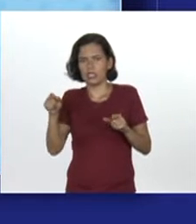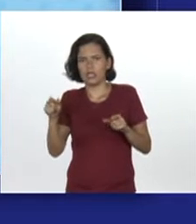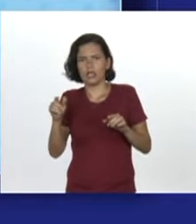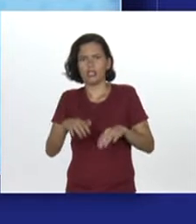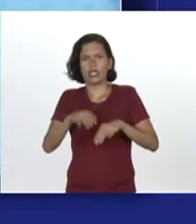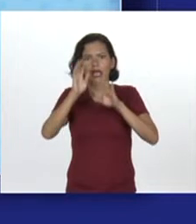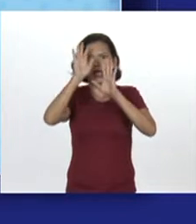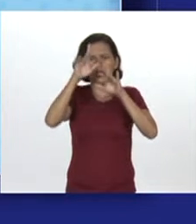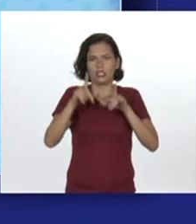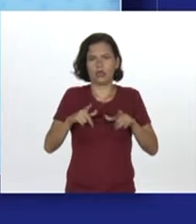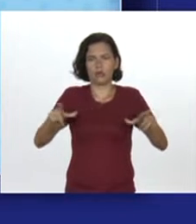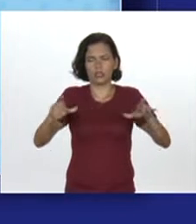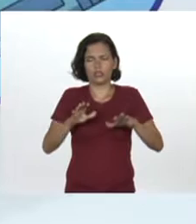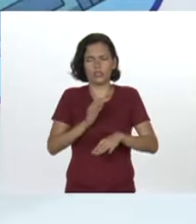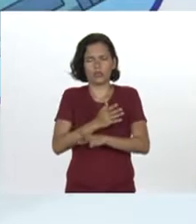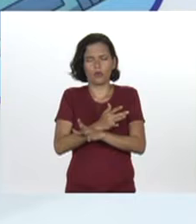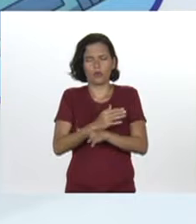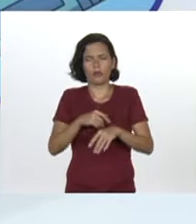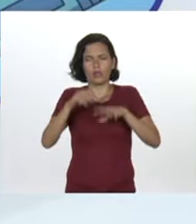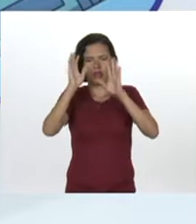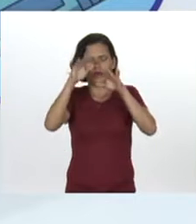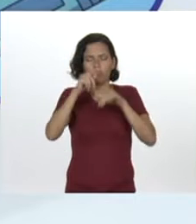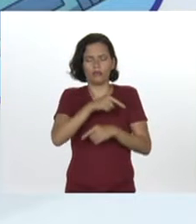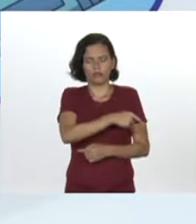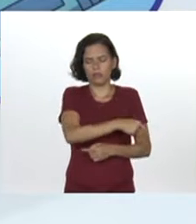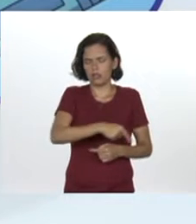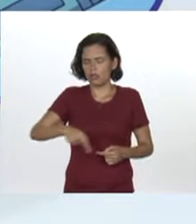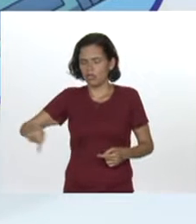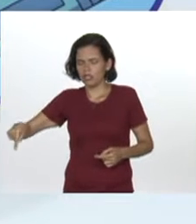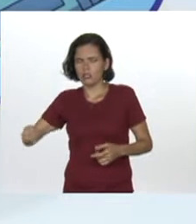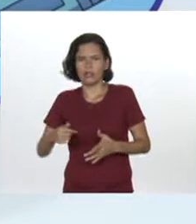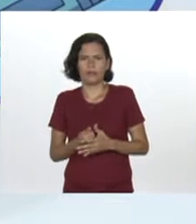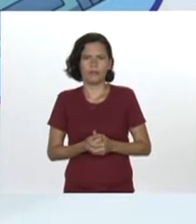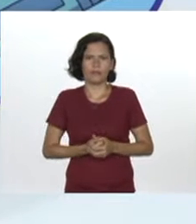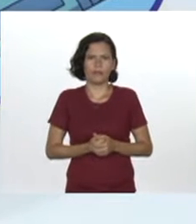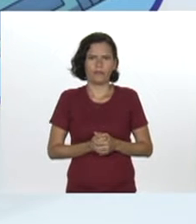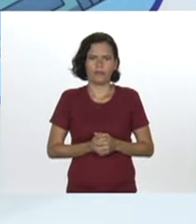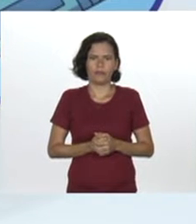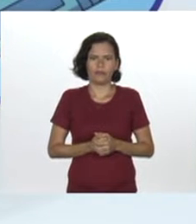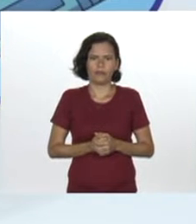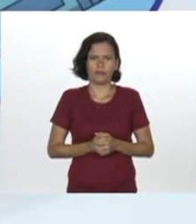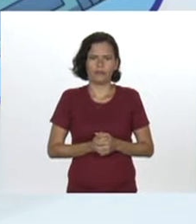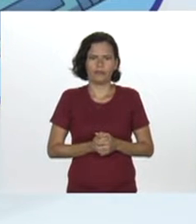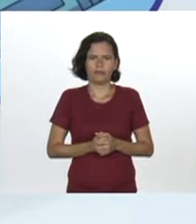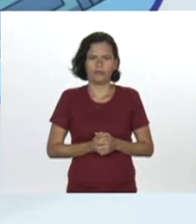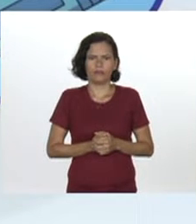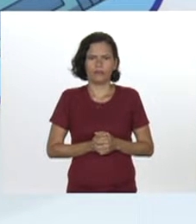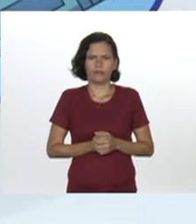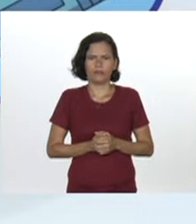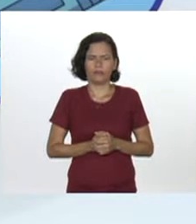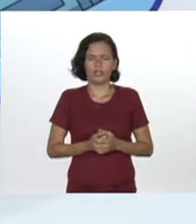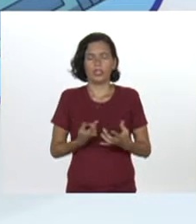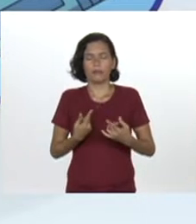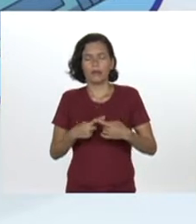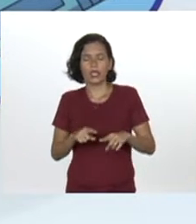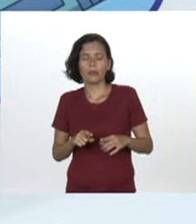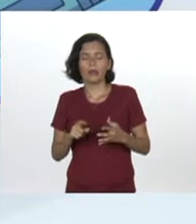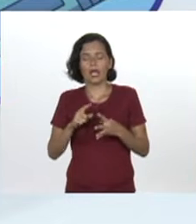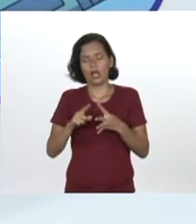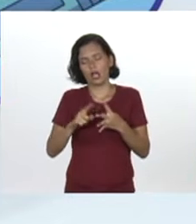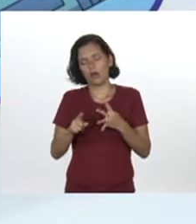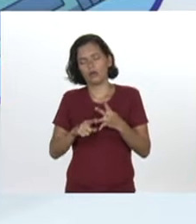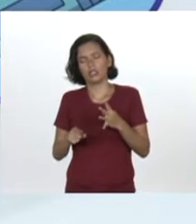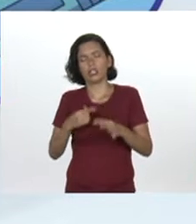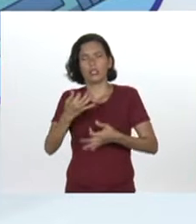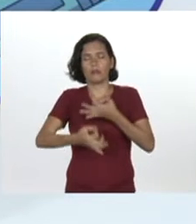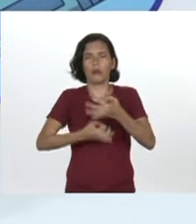arco, que es la línea de la que usualmente nosotros llamábamos la línea de tiro libre, que sigue teniendo su nombre, pero para las cosas que te vamos a